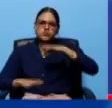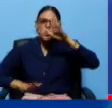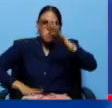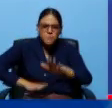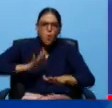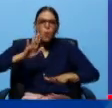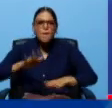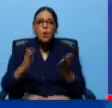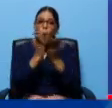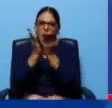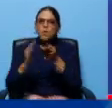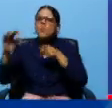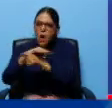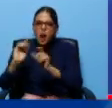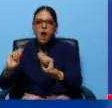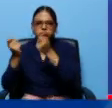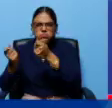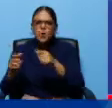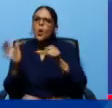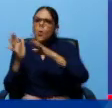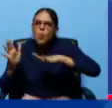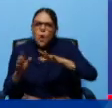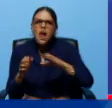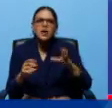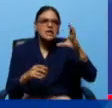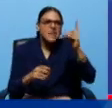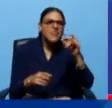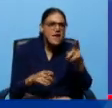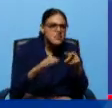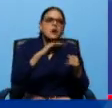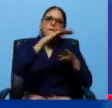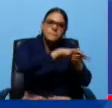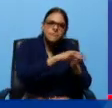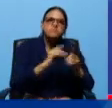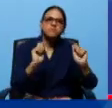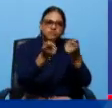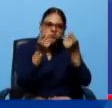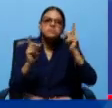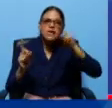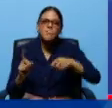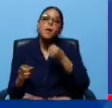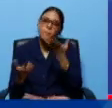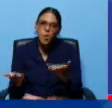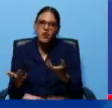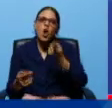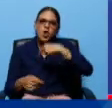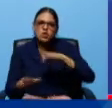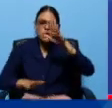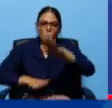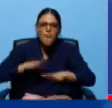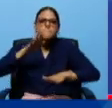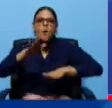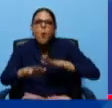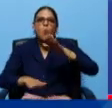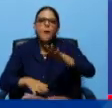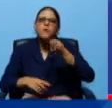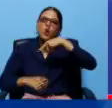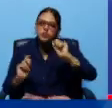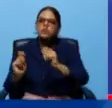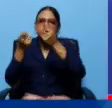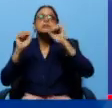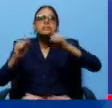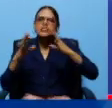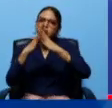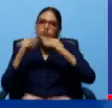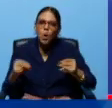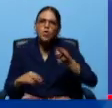¿Qué escuela? ¿Qué centros de salud? Bueno, hay que ir por ello, ¿entiendes? Hay